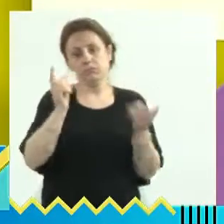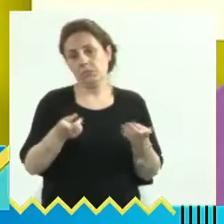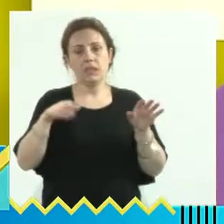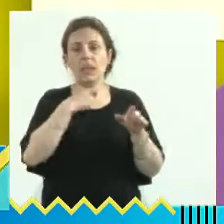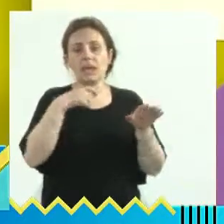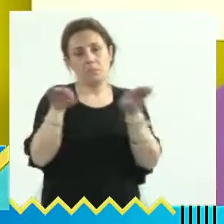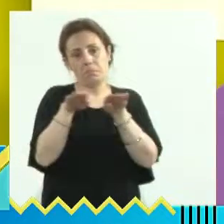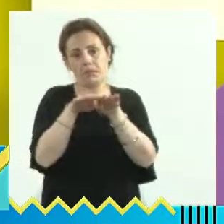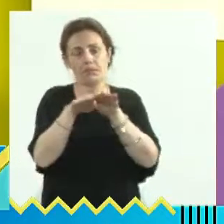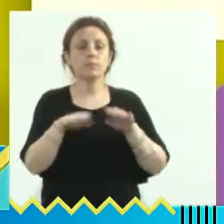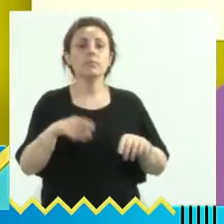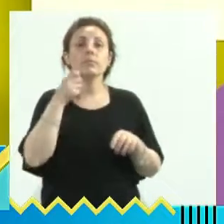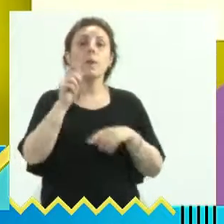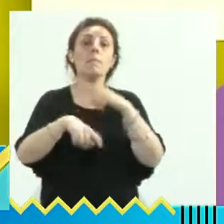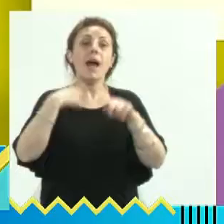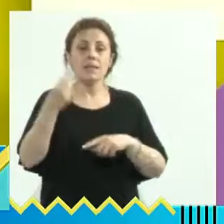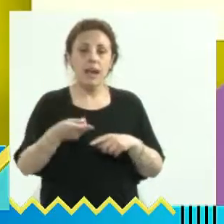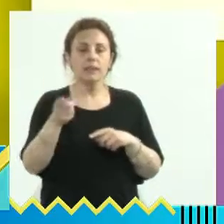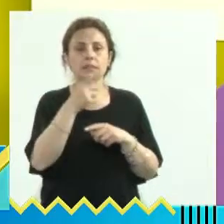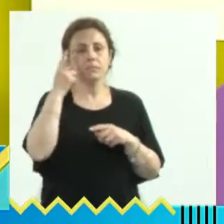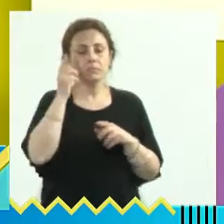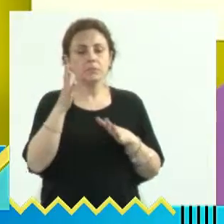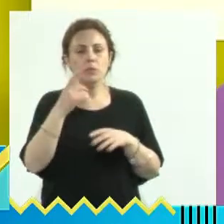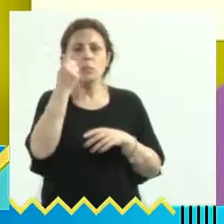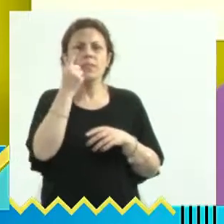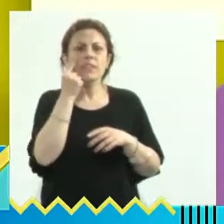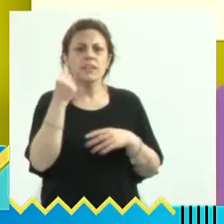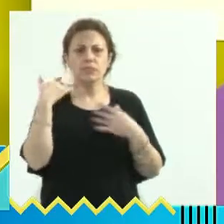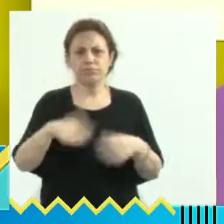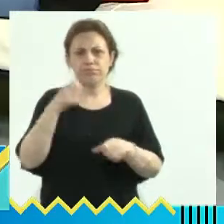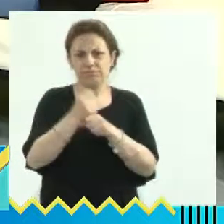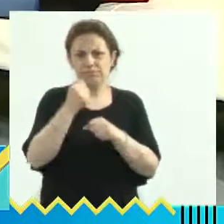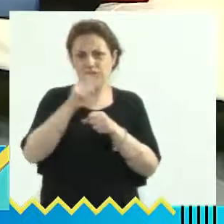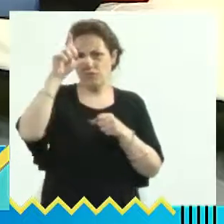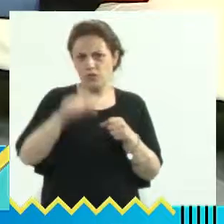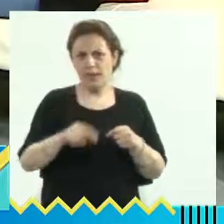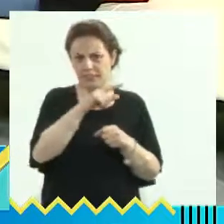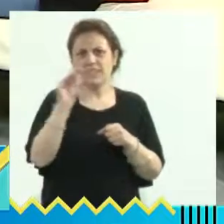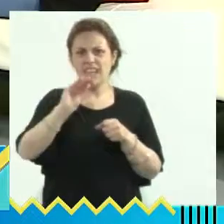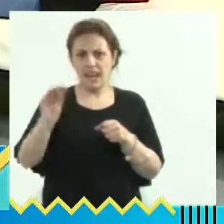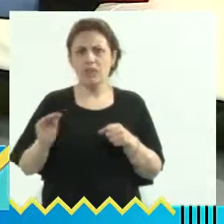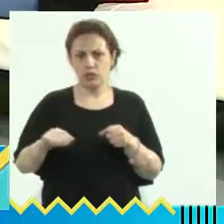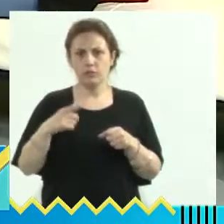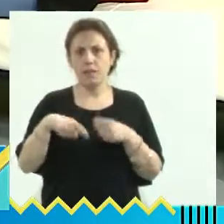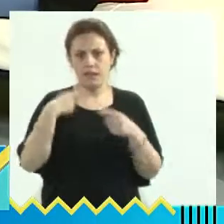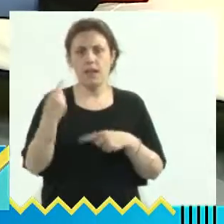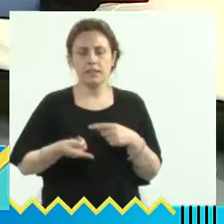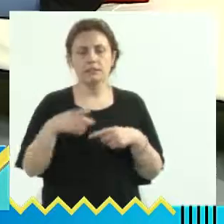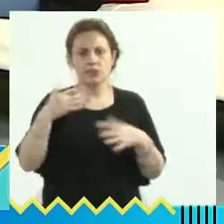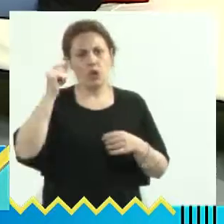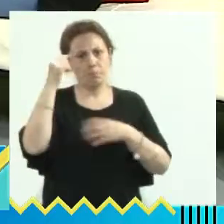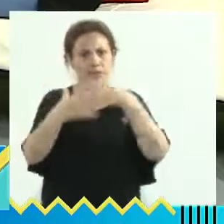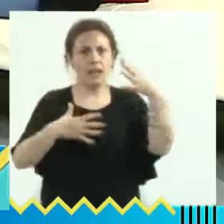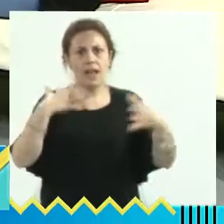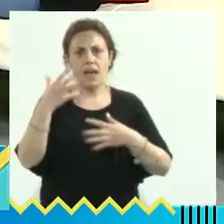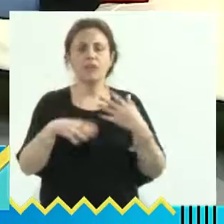legislativos. Para mañana se vaticina un día intenso en senadores, Andrea. Mañana hay una agenda complicada, con